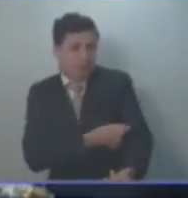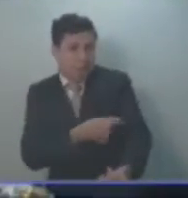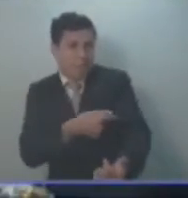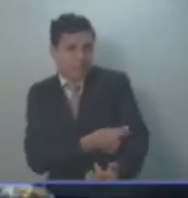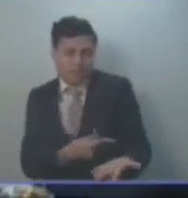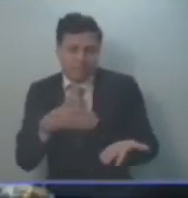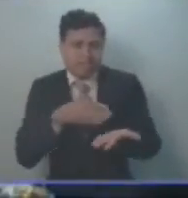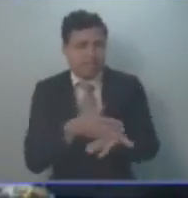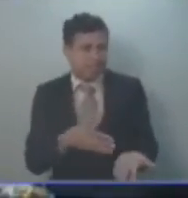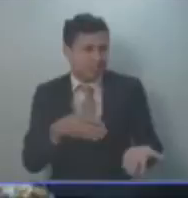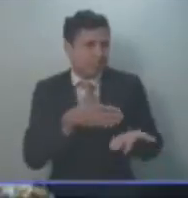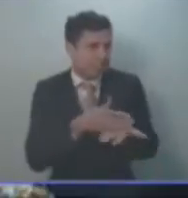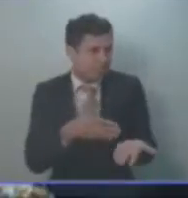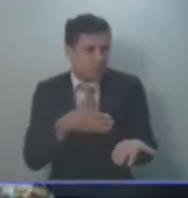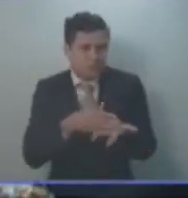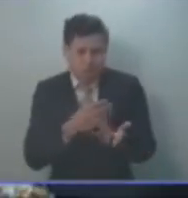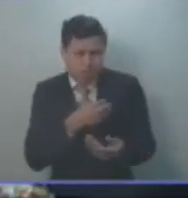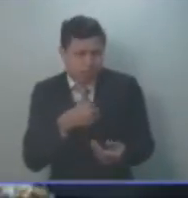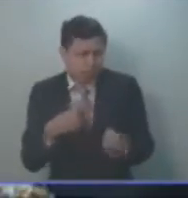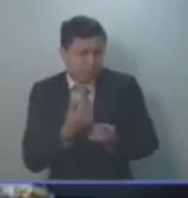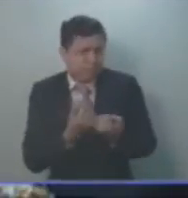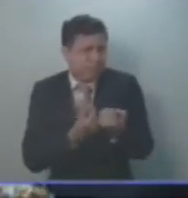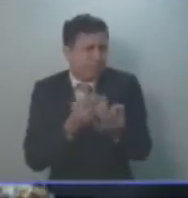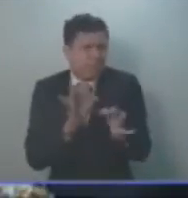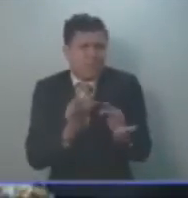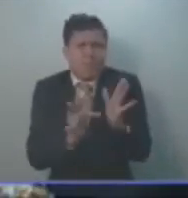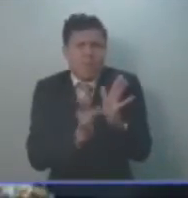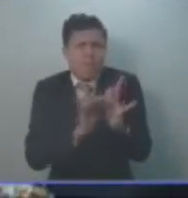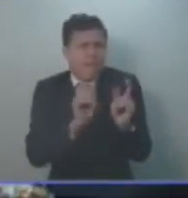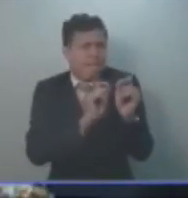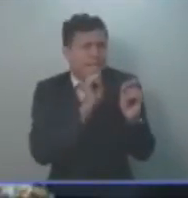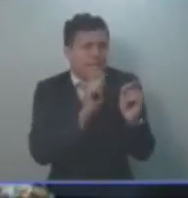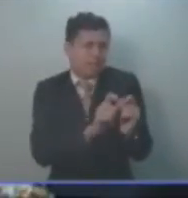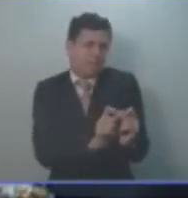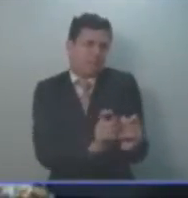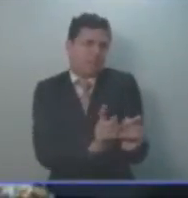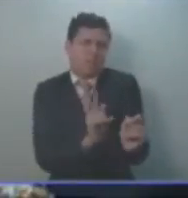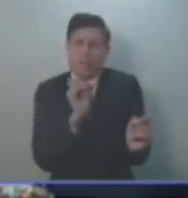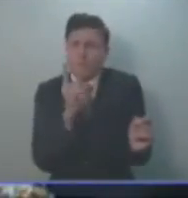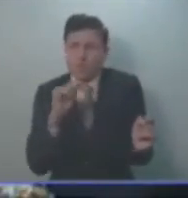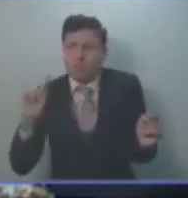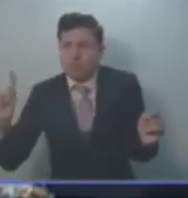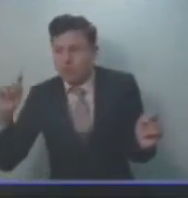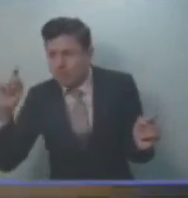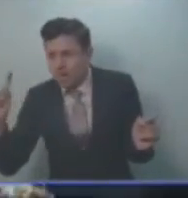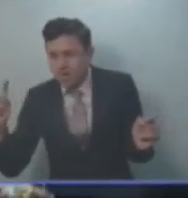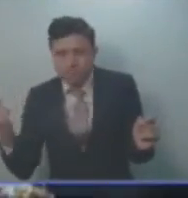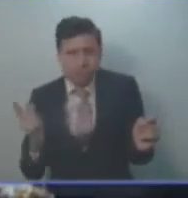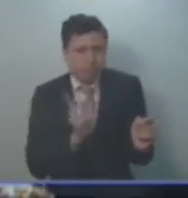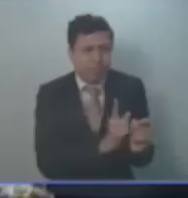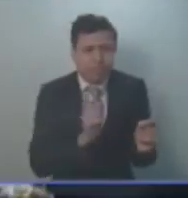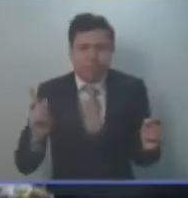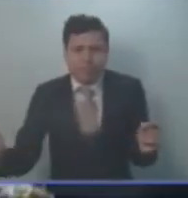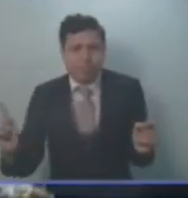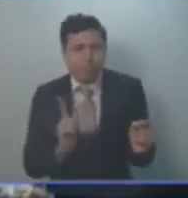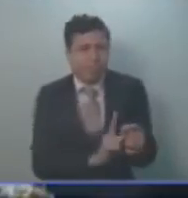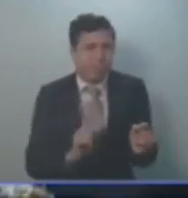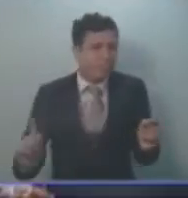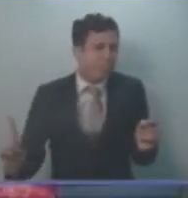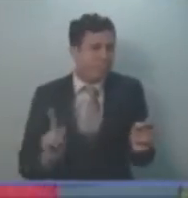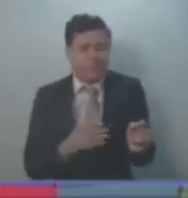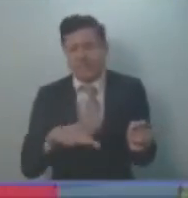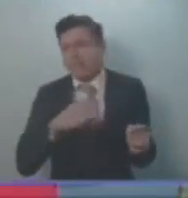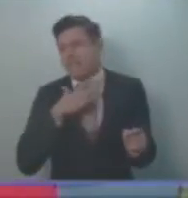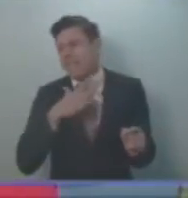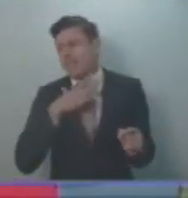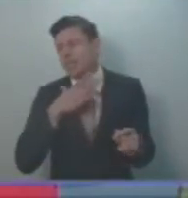médica especializada, previa validación de su médico tratante, a trabajos que requieran